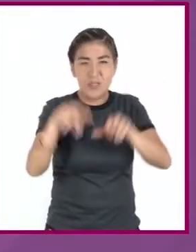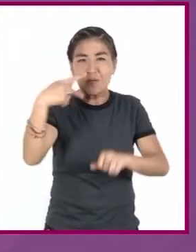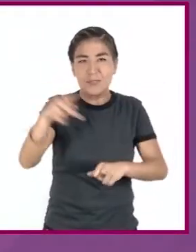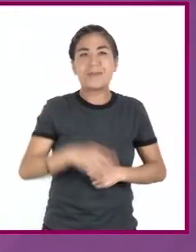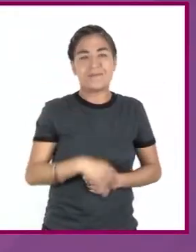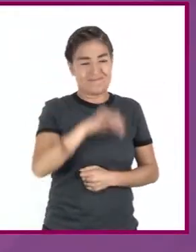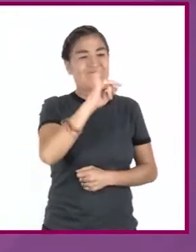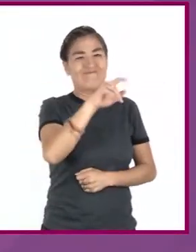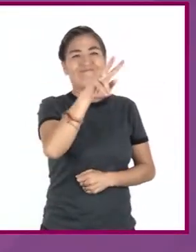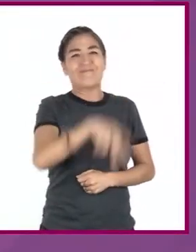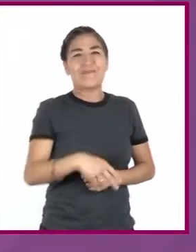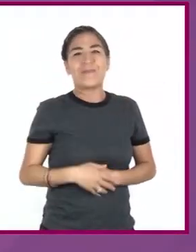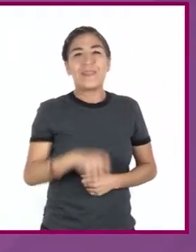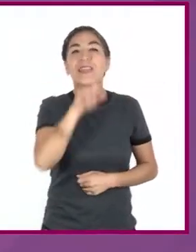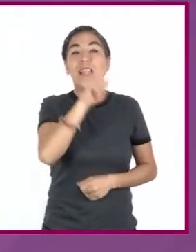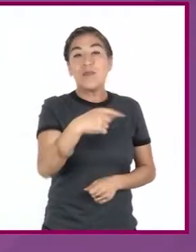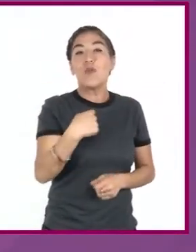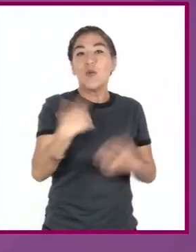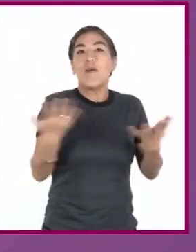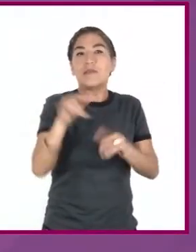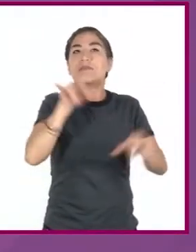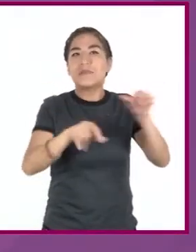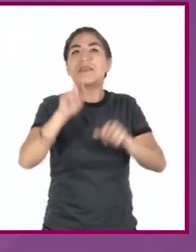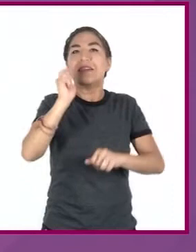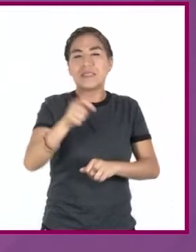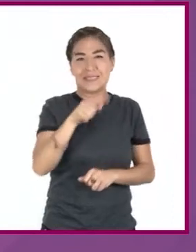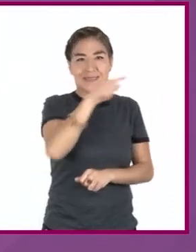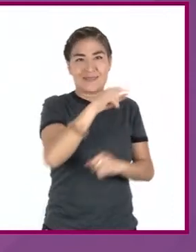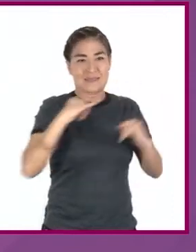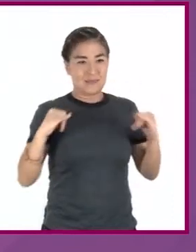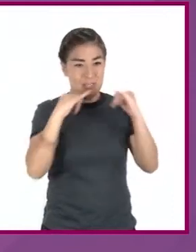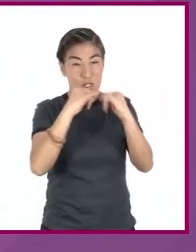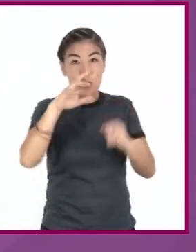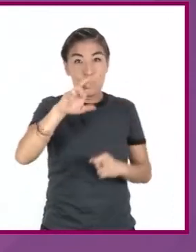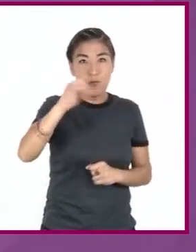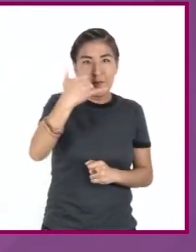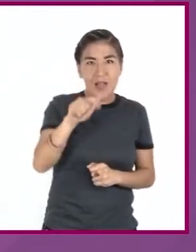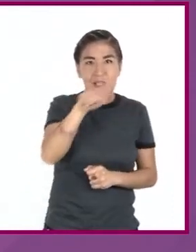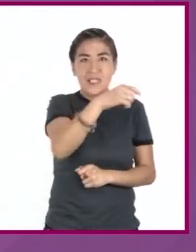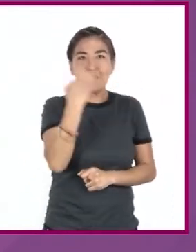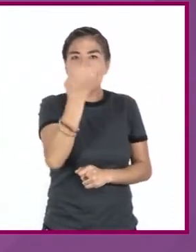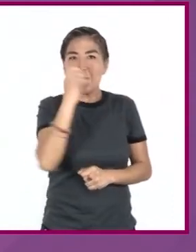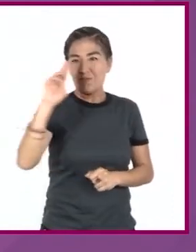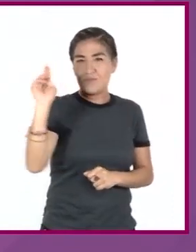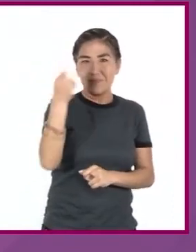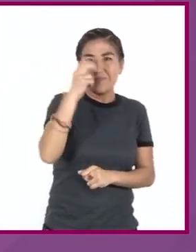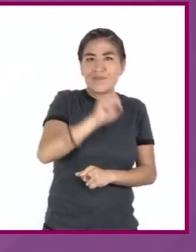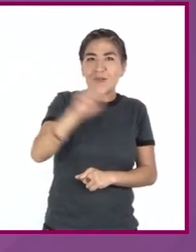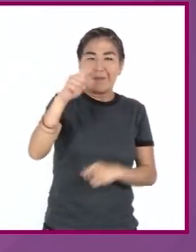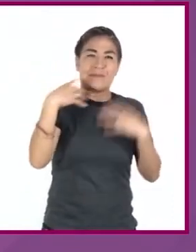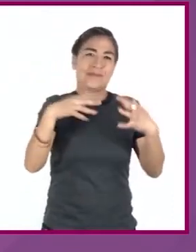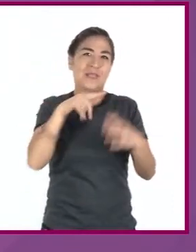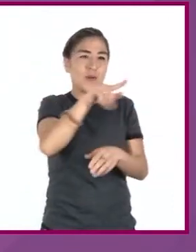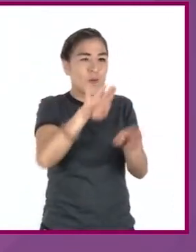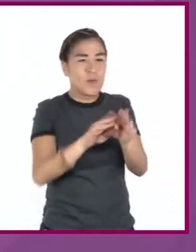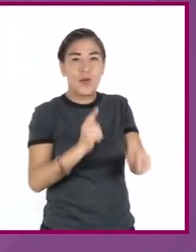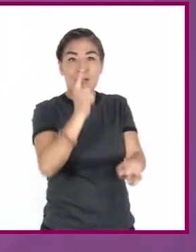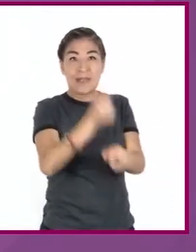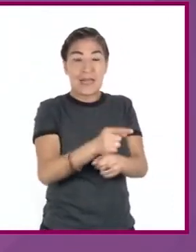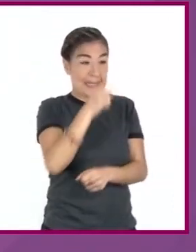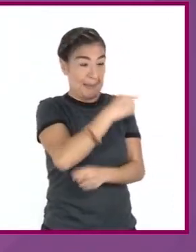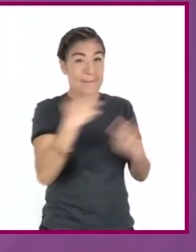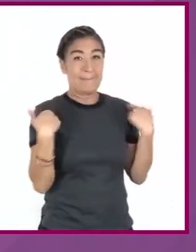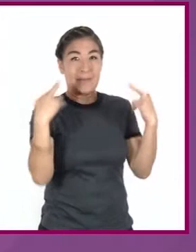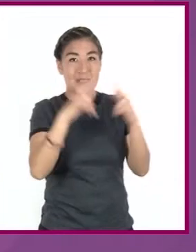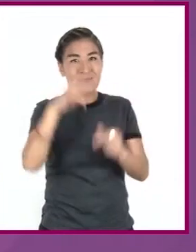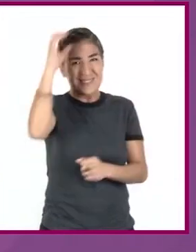correcto. Además realizaba experimentos ante la Royal Institution y publicaba artículos con lo que descubría. Por idea de Davy, en